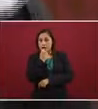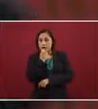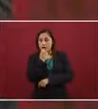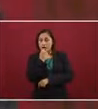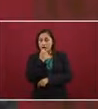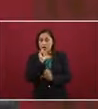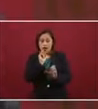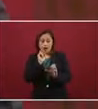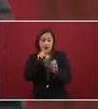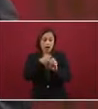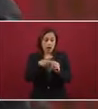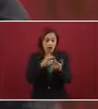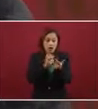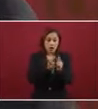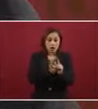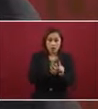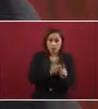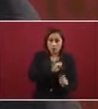está metido